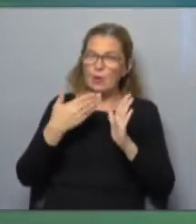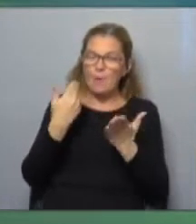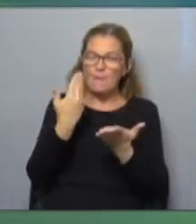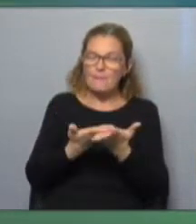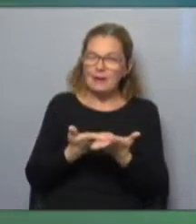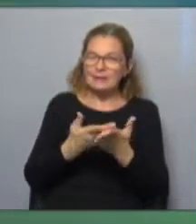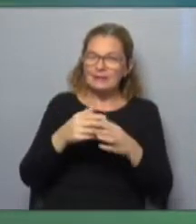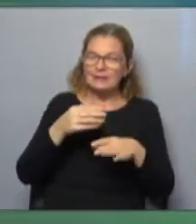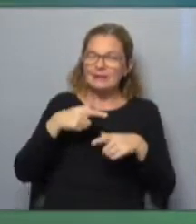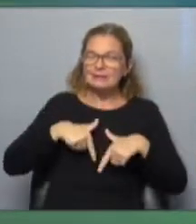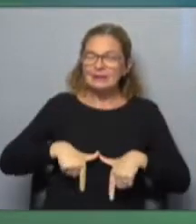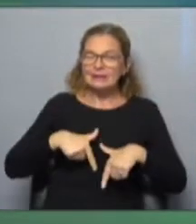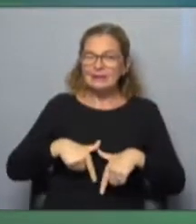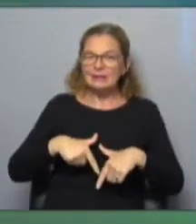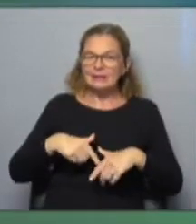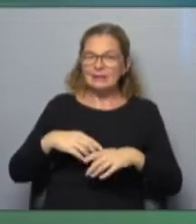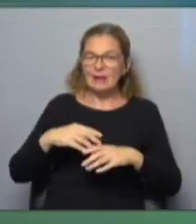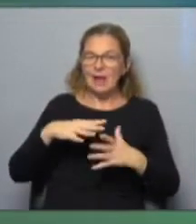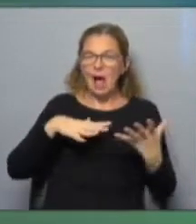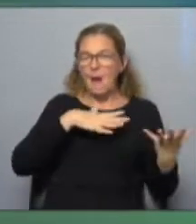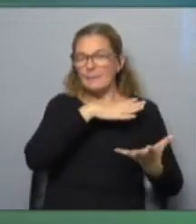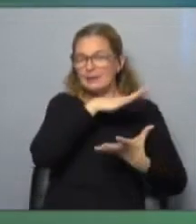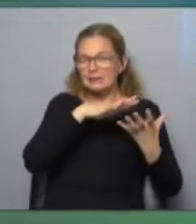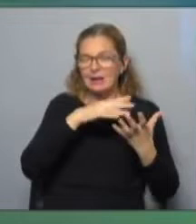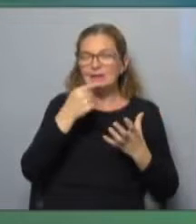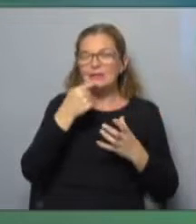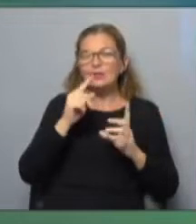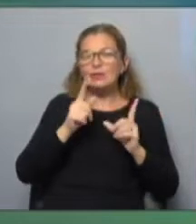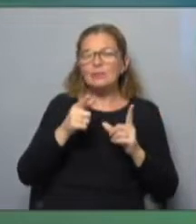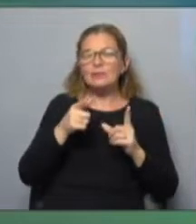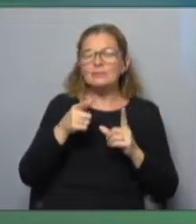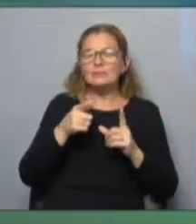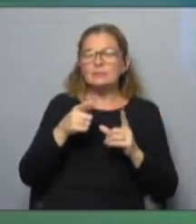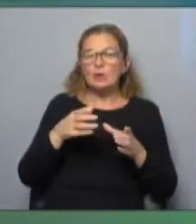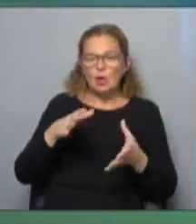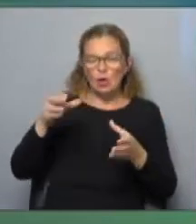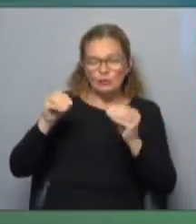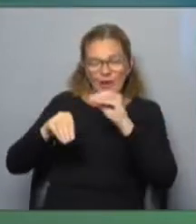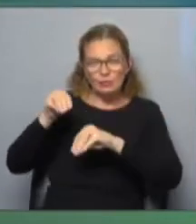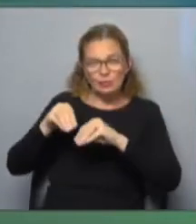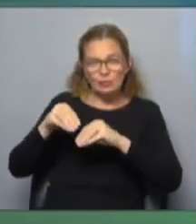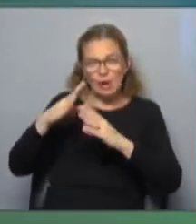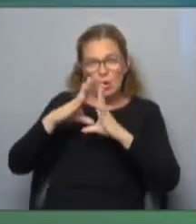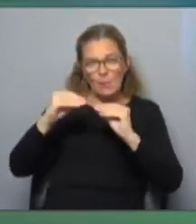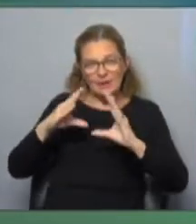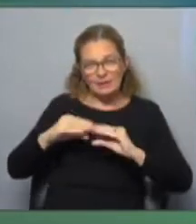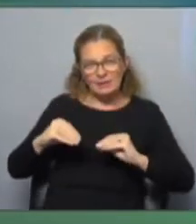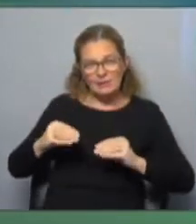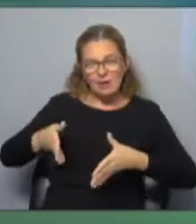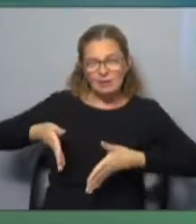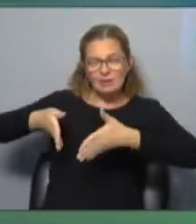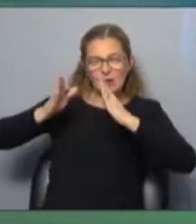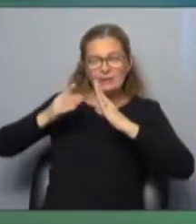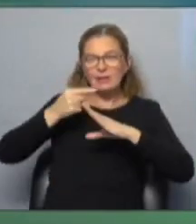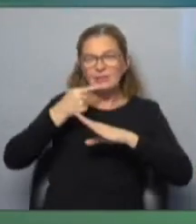de la Intendencia en materia de desarrollo ambiental. Destacó que está previsto instalar contenedores en cooperativas y complejos habitacionales